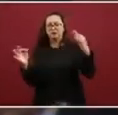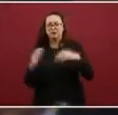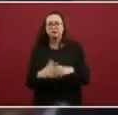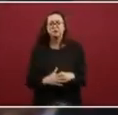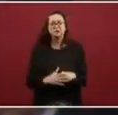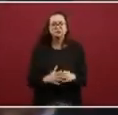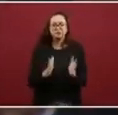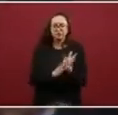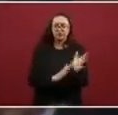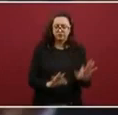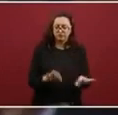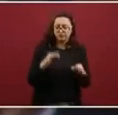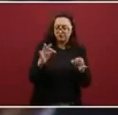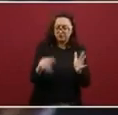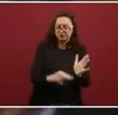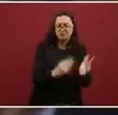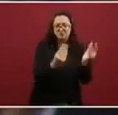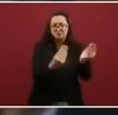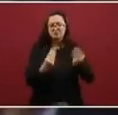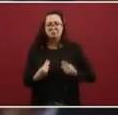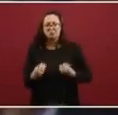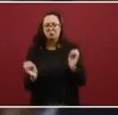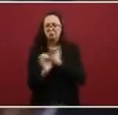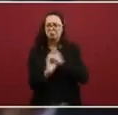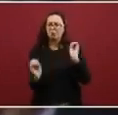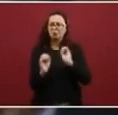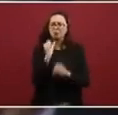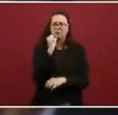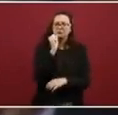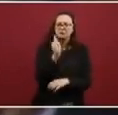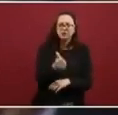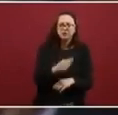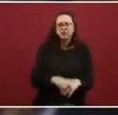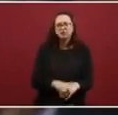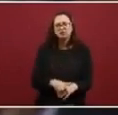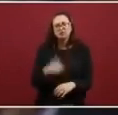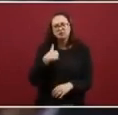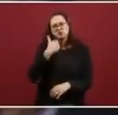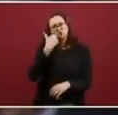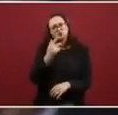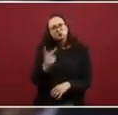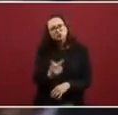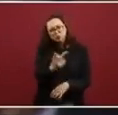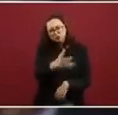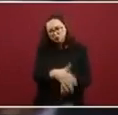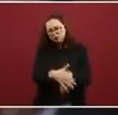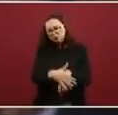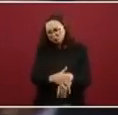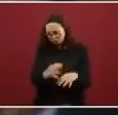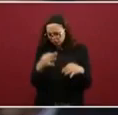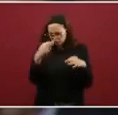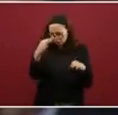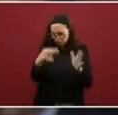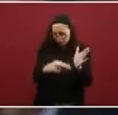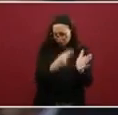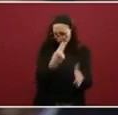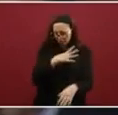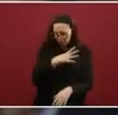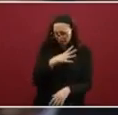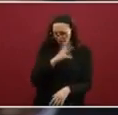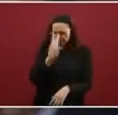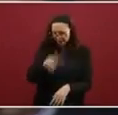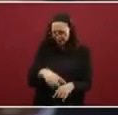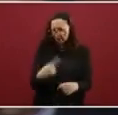documento formal firmado. Entonces, acerca del acuerdo, yo le quería preguntar, ¿existe ese documento? ¿Quién lo